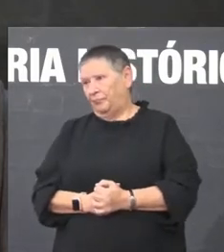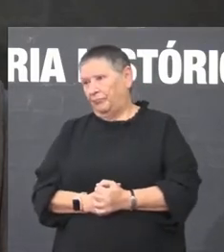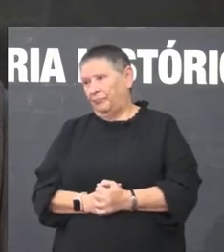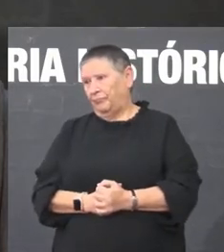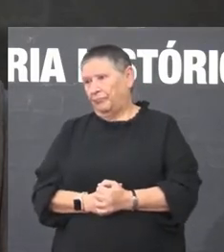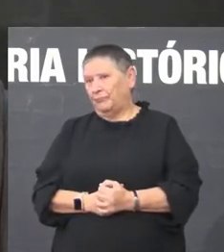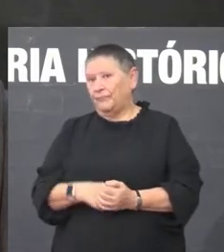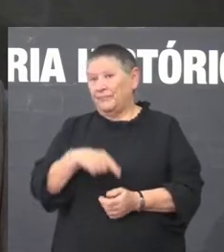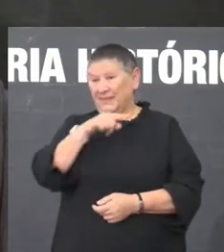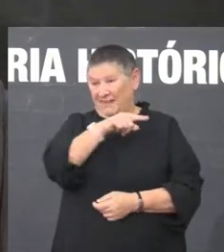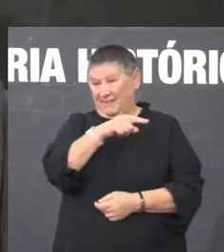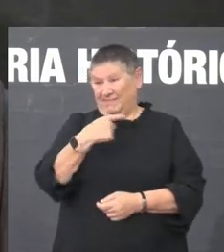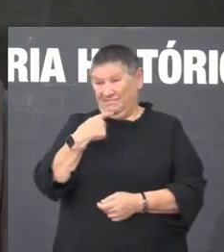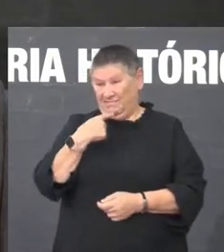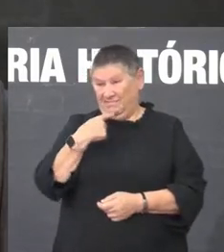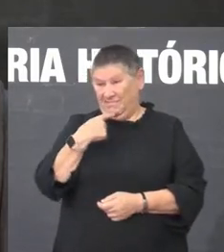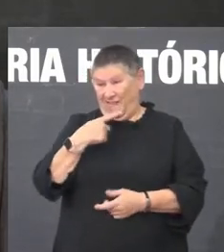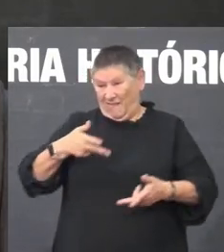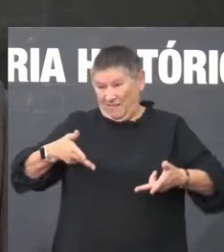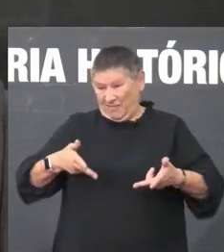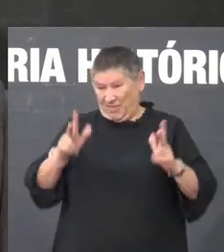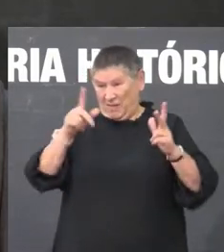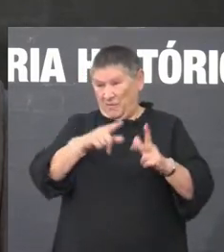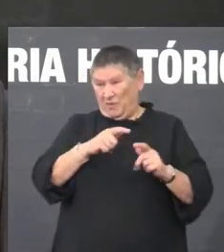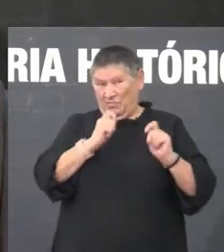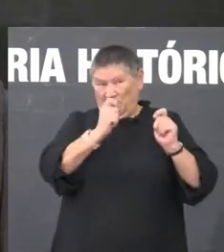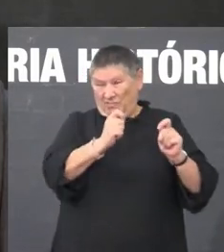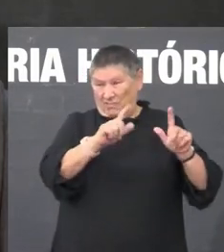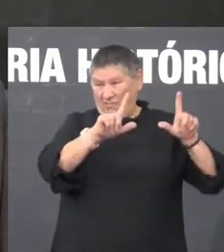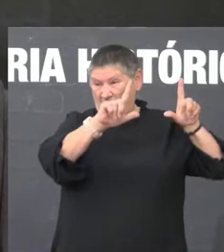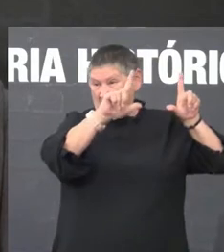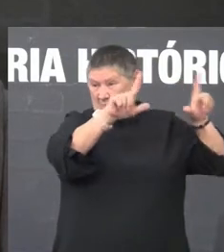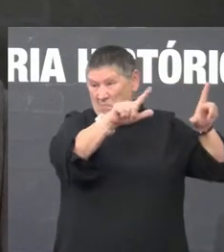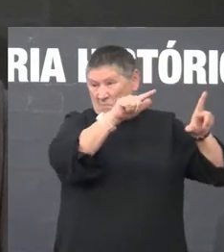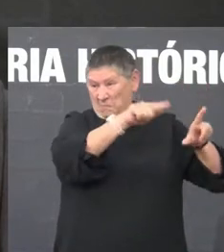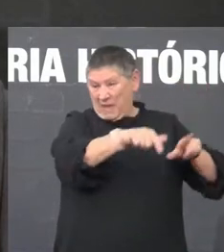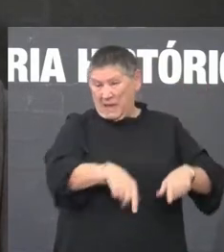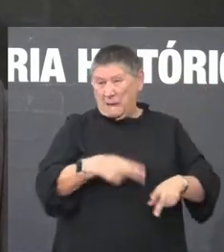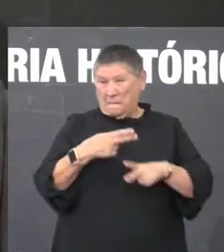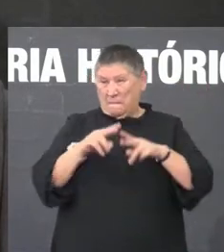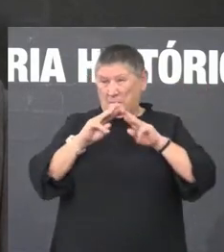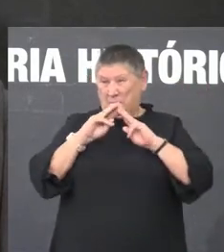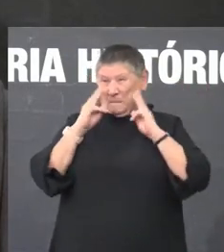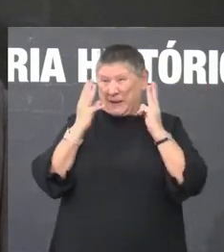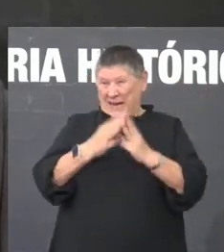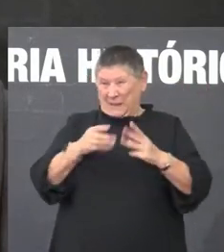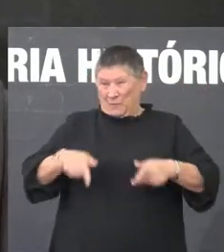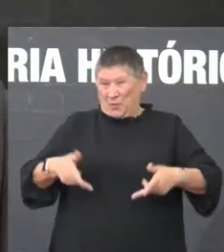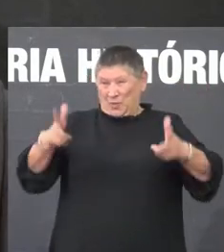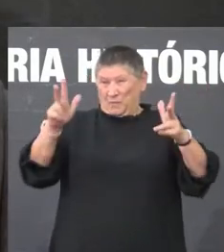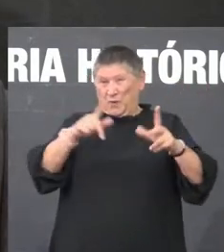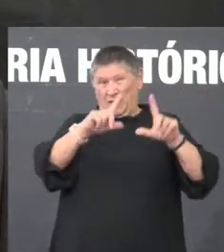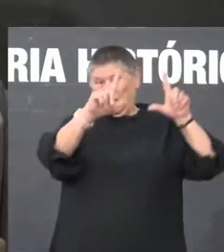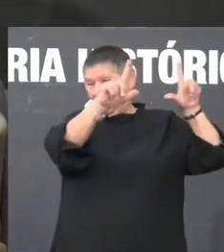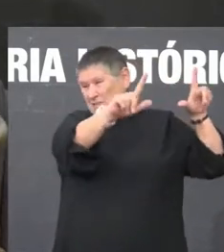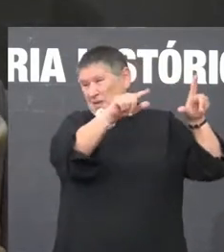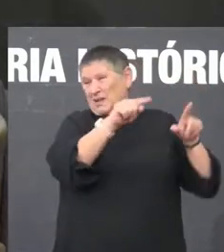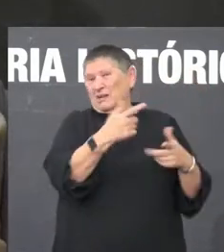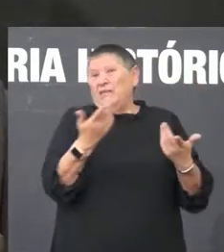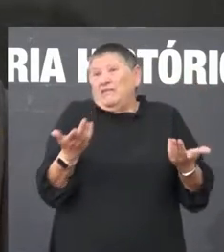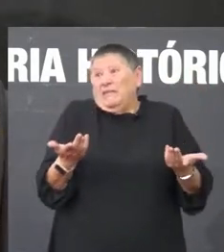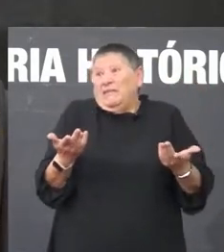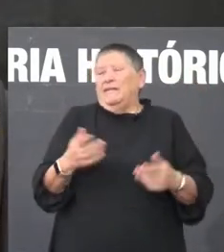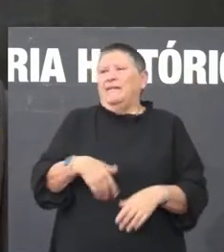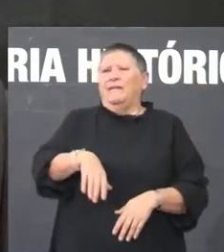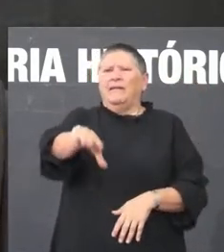Un demócrata, que merece ter unha placa nun parlamento democrático. Así se entende un pouco máis